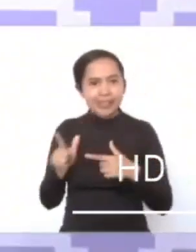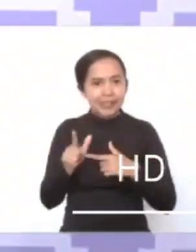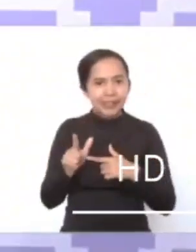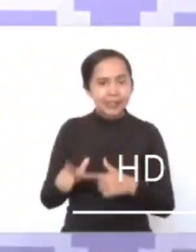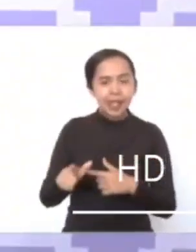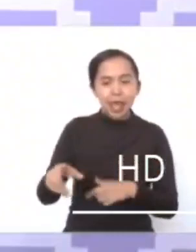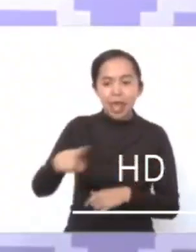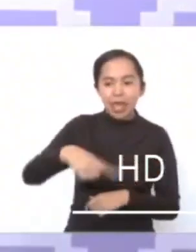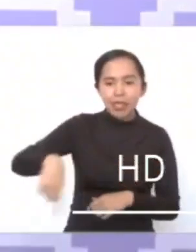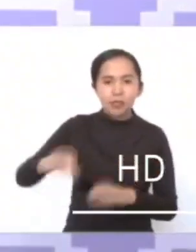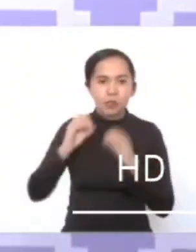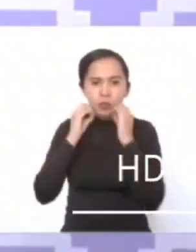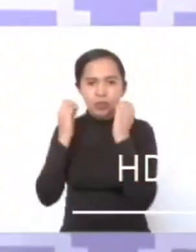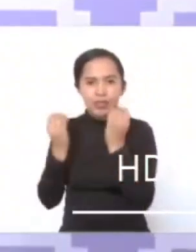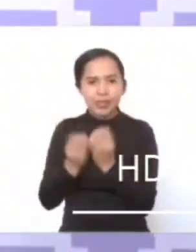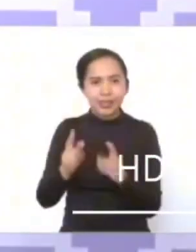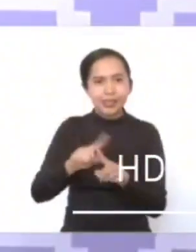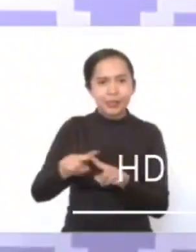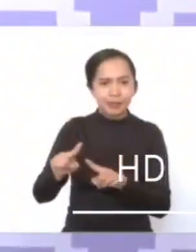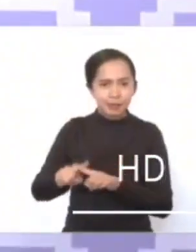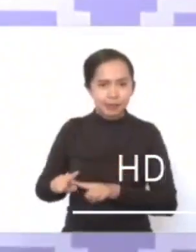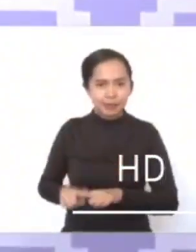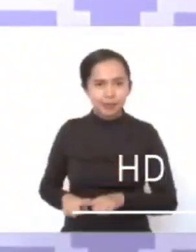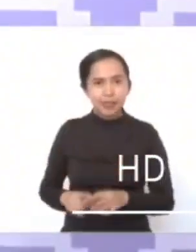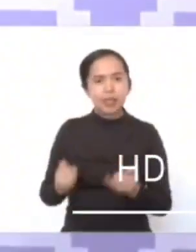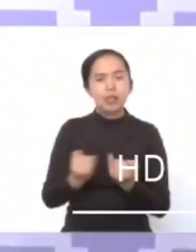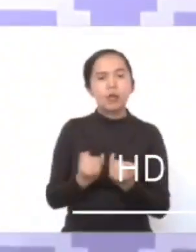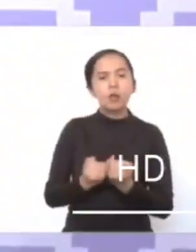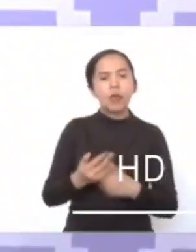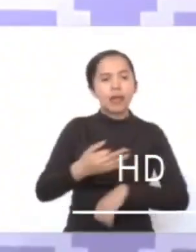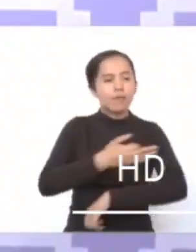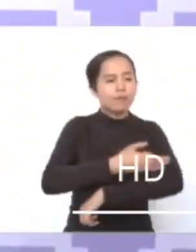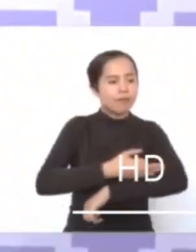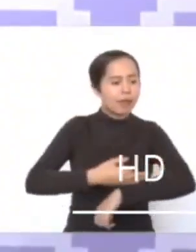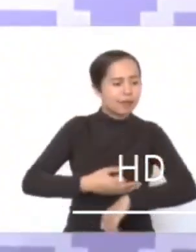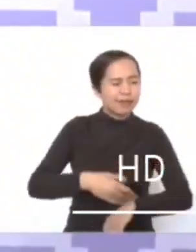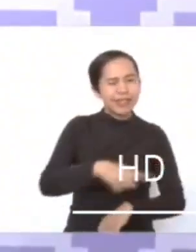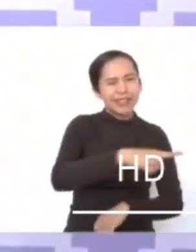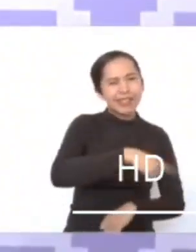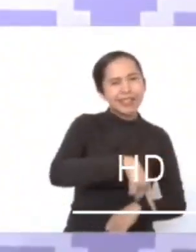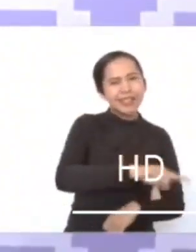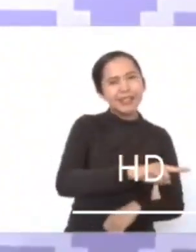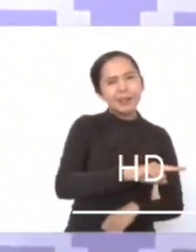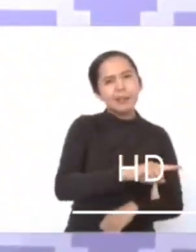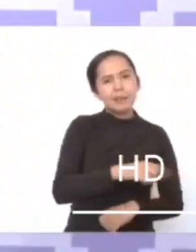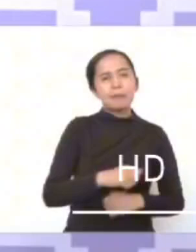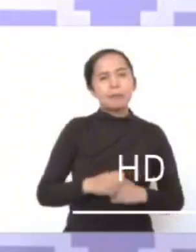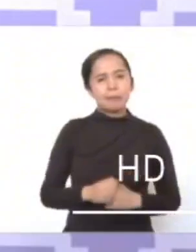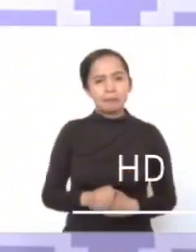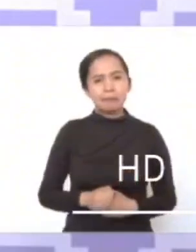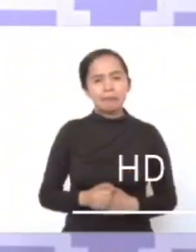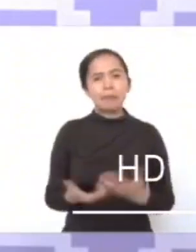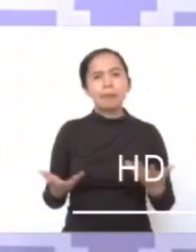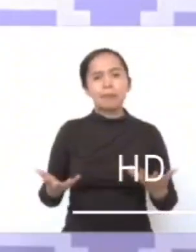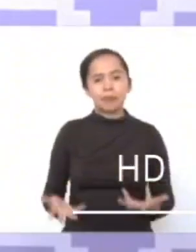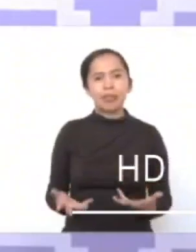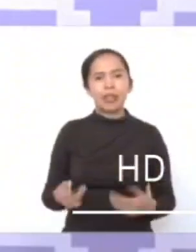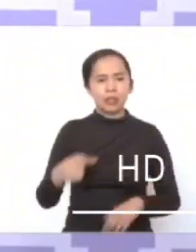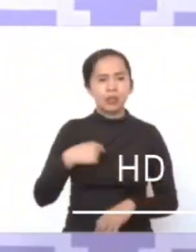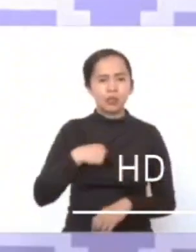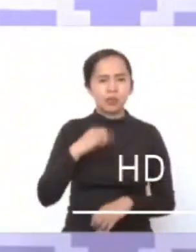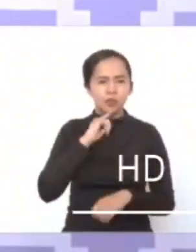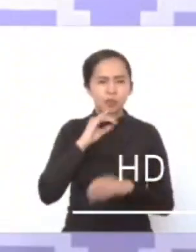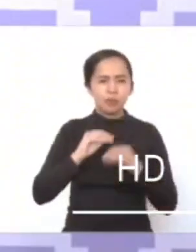con organizaciones de la sociedad civil y los familiares de las víctimas. Lo primero que les quiero